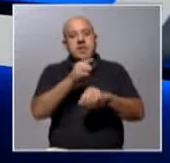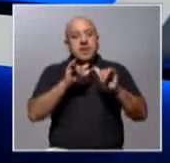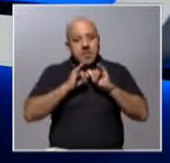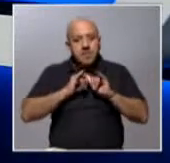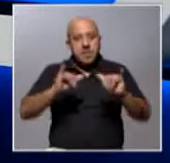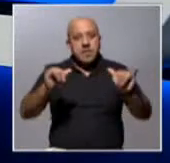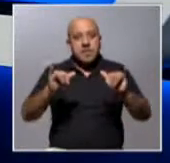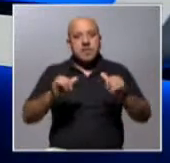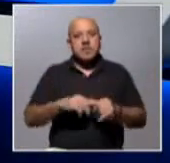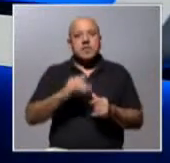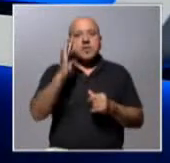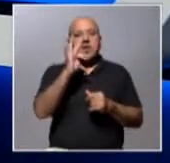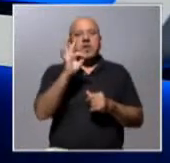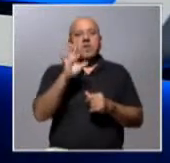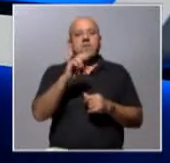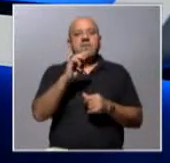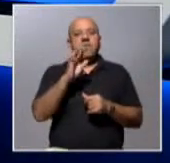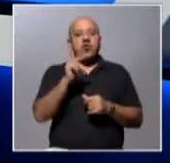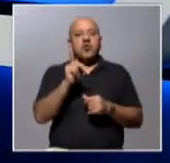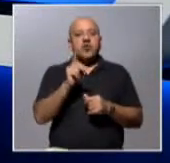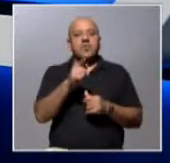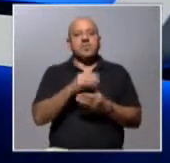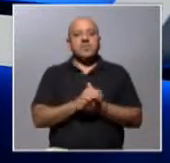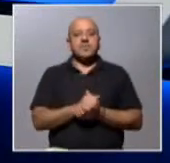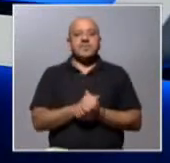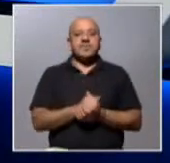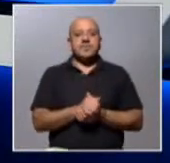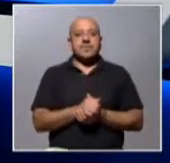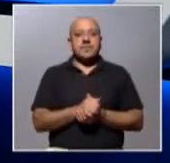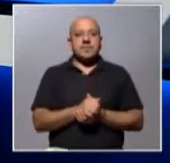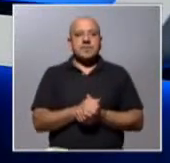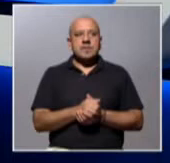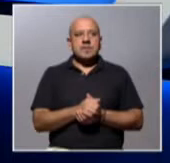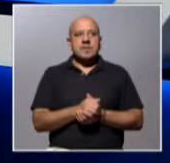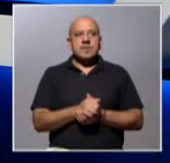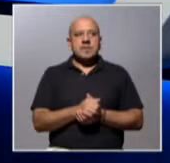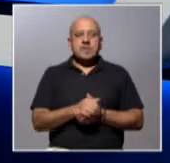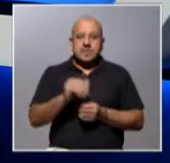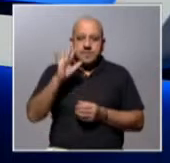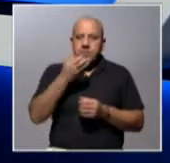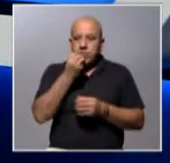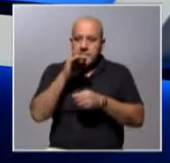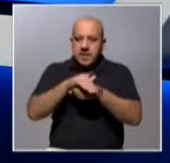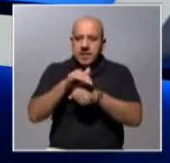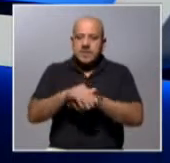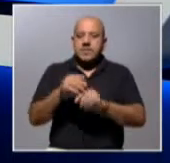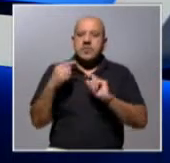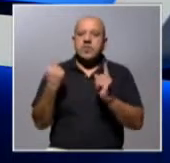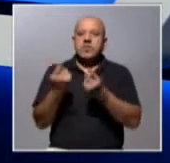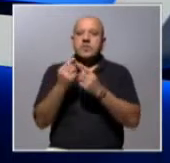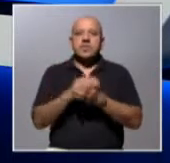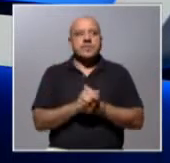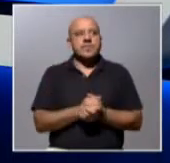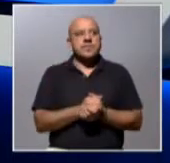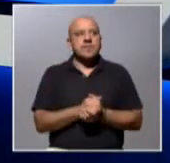es Guillermo Fork. Muy buenas tardes, Guillermo. Hola, ¿qué tal? ¿Cómo andan? Buenas tardes para todos.